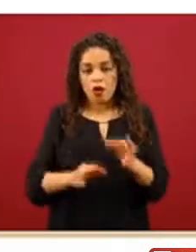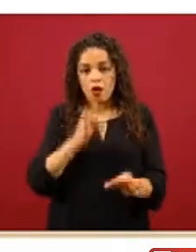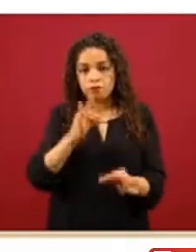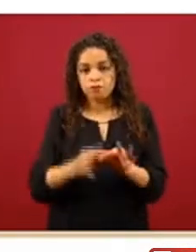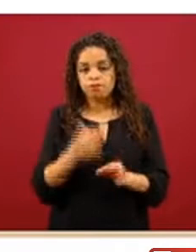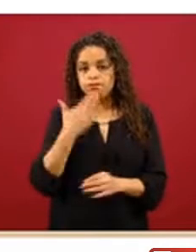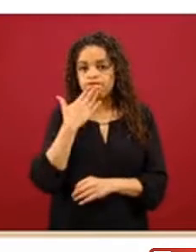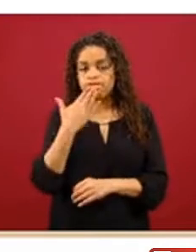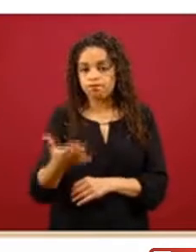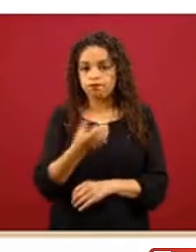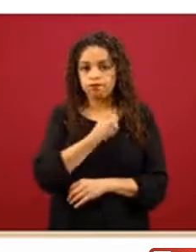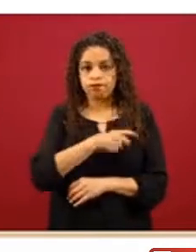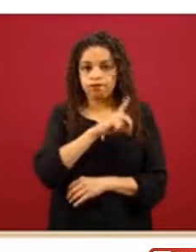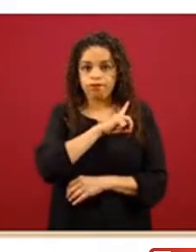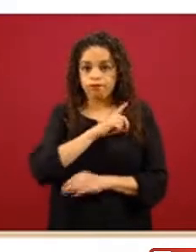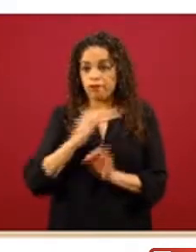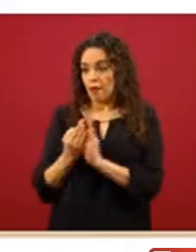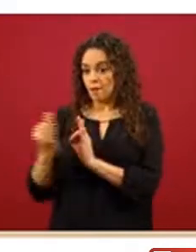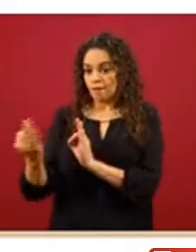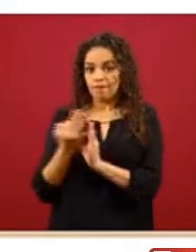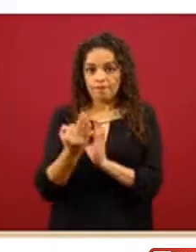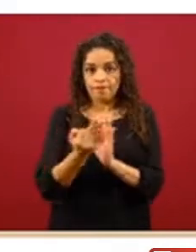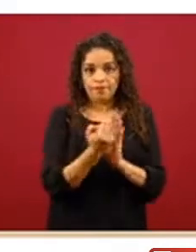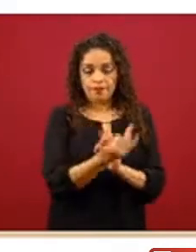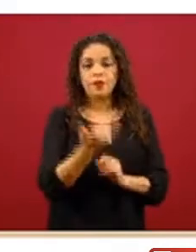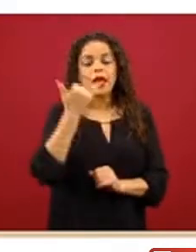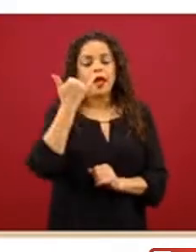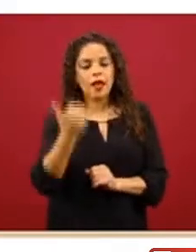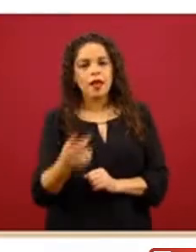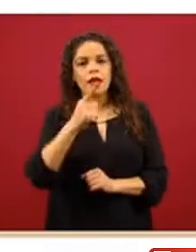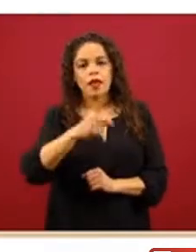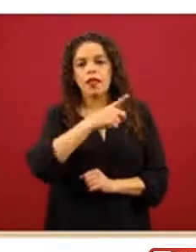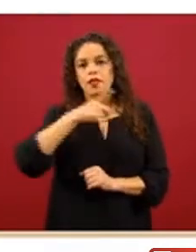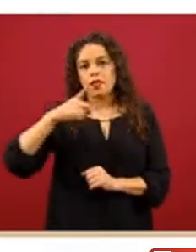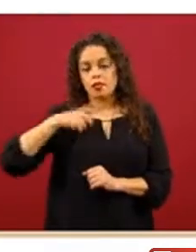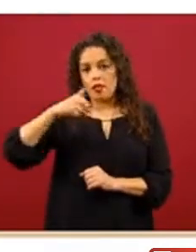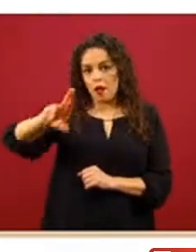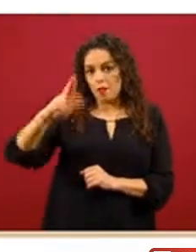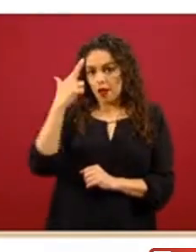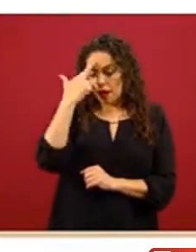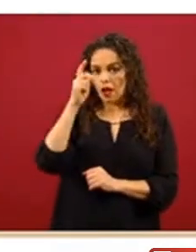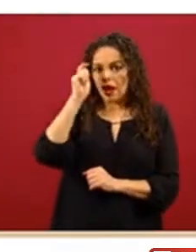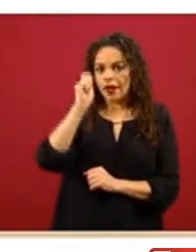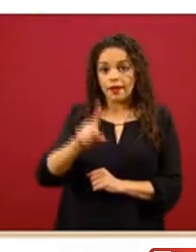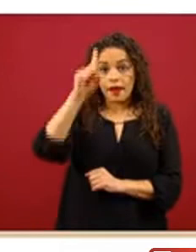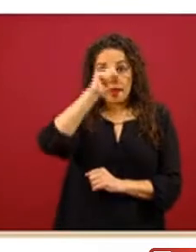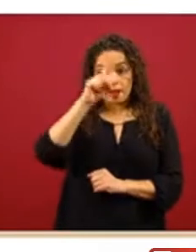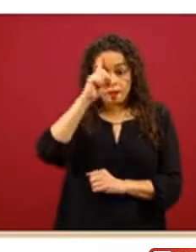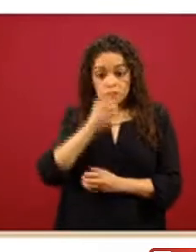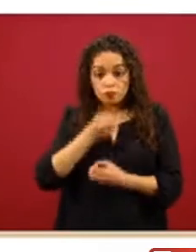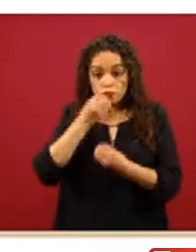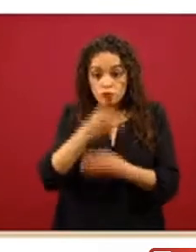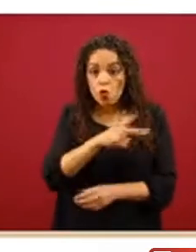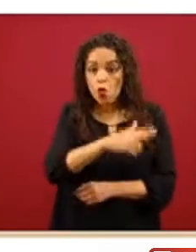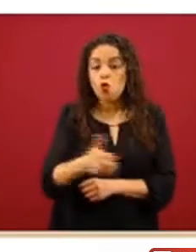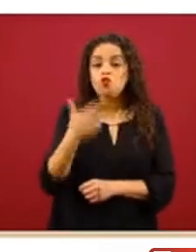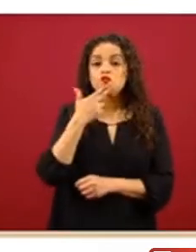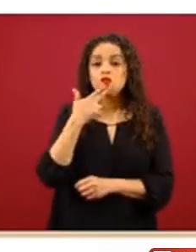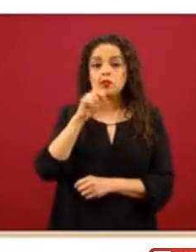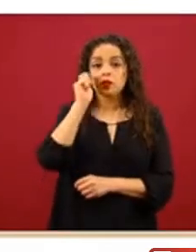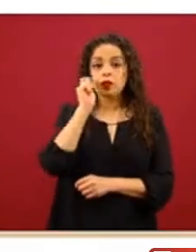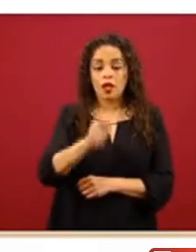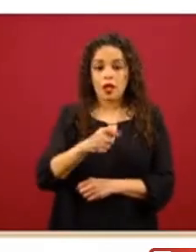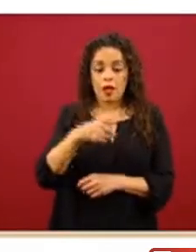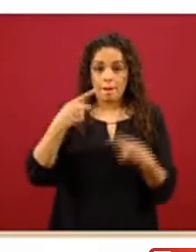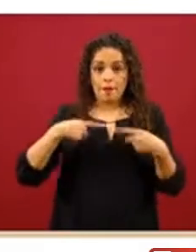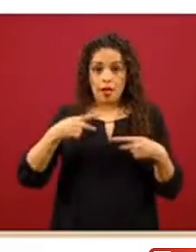sana distancia, y recordarles que al final lo importante y las recomendaciones de uso del equipo de protección personal no